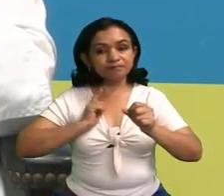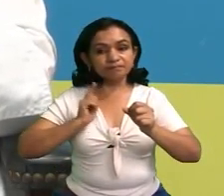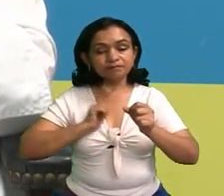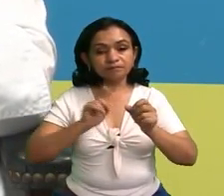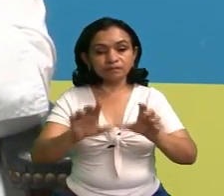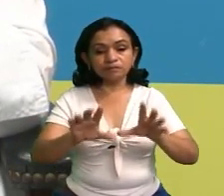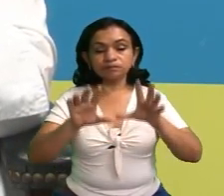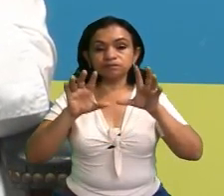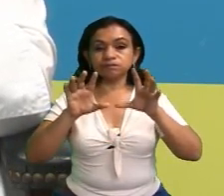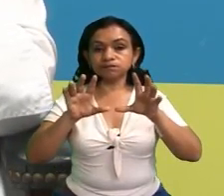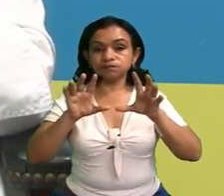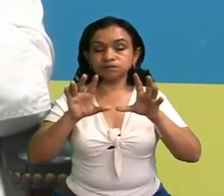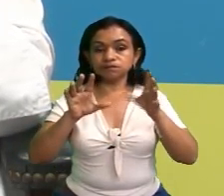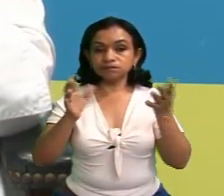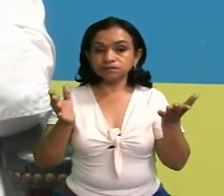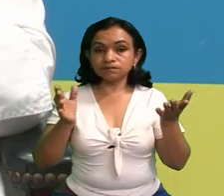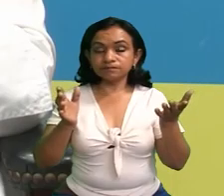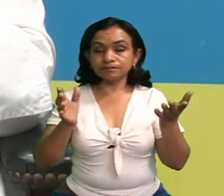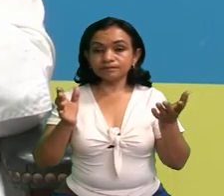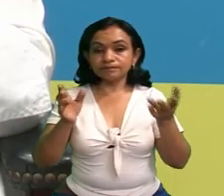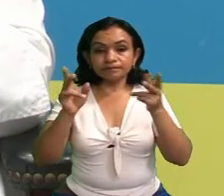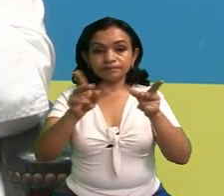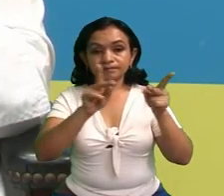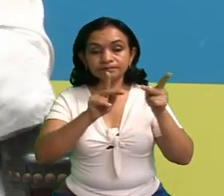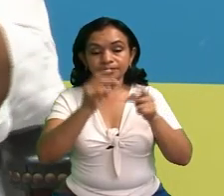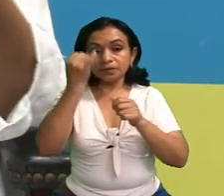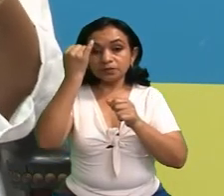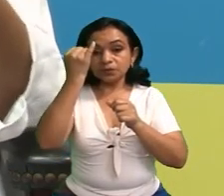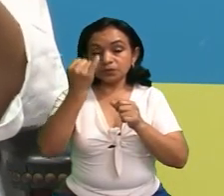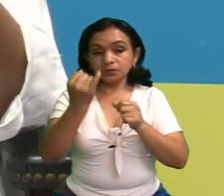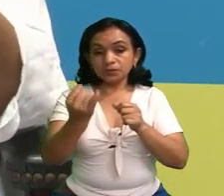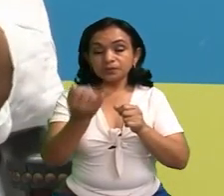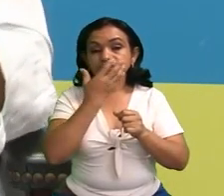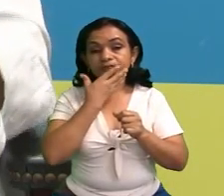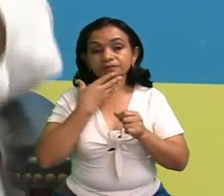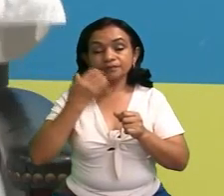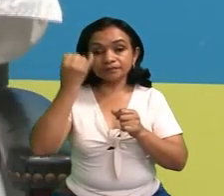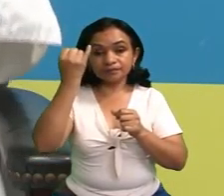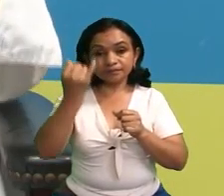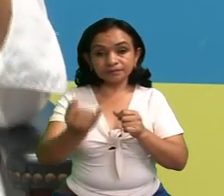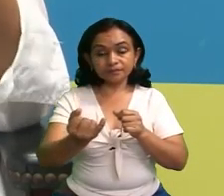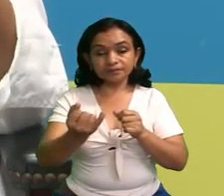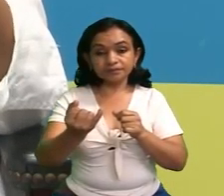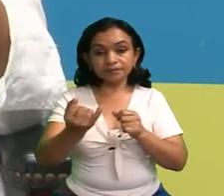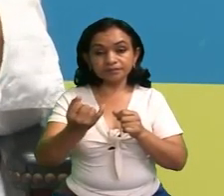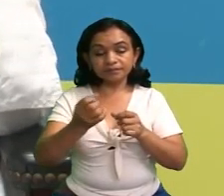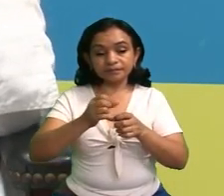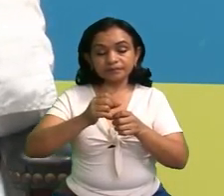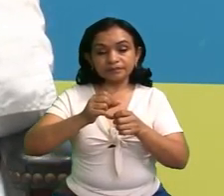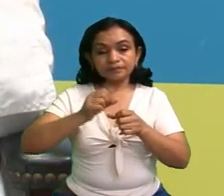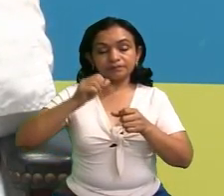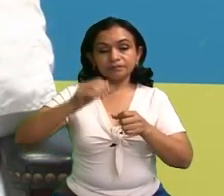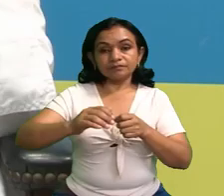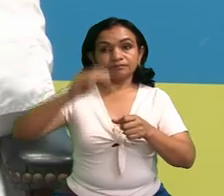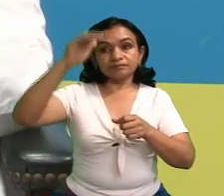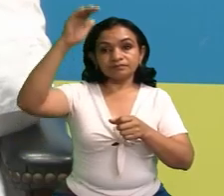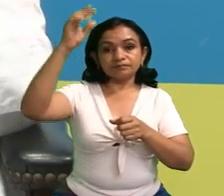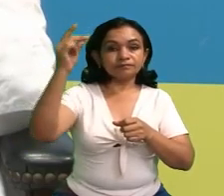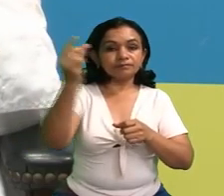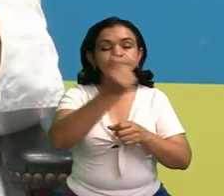glúteos, realmente en las personas delgadas o en los adolescentes delgados que hacen un estiramiento de manera brusca,